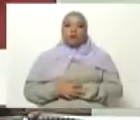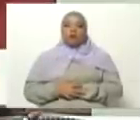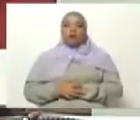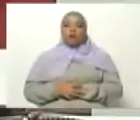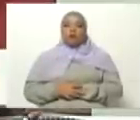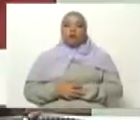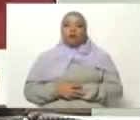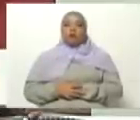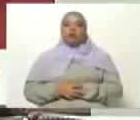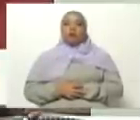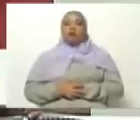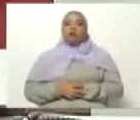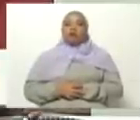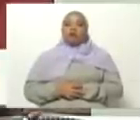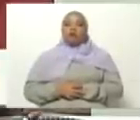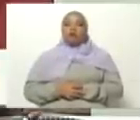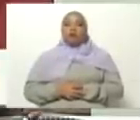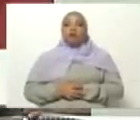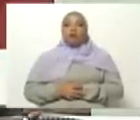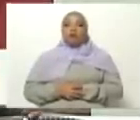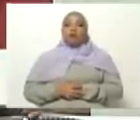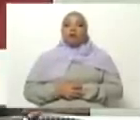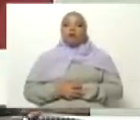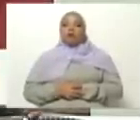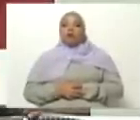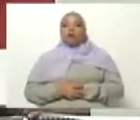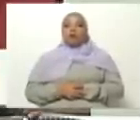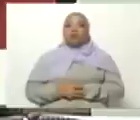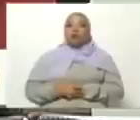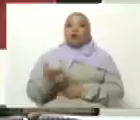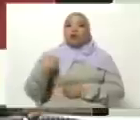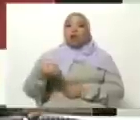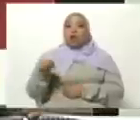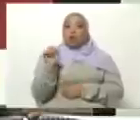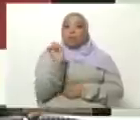Y lo que nosotros podemos garantizar es que el Partido Socialista Unido de Venezuela